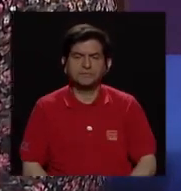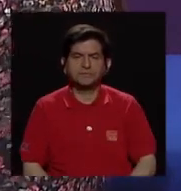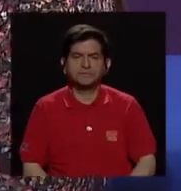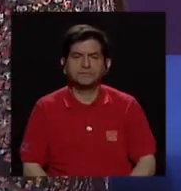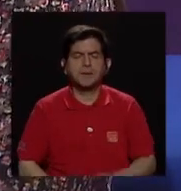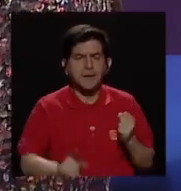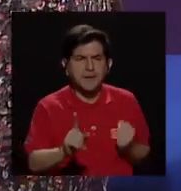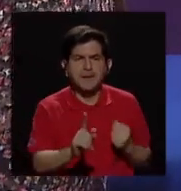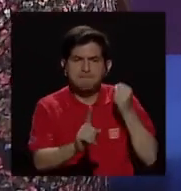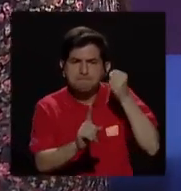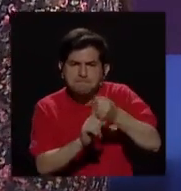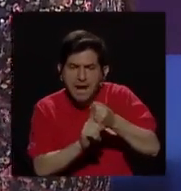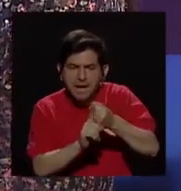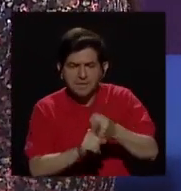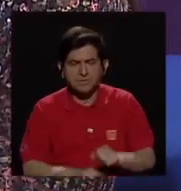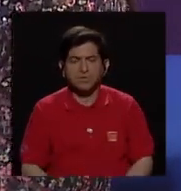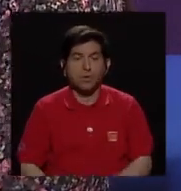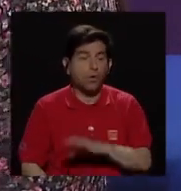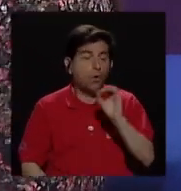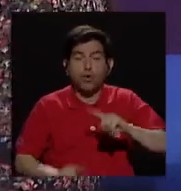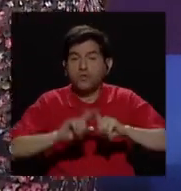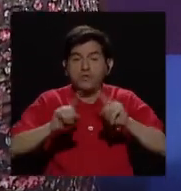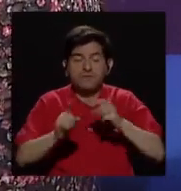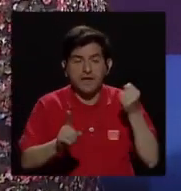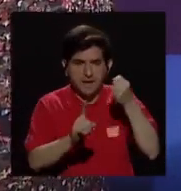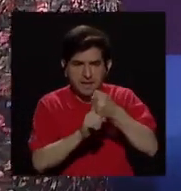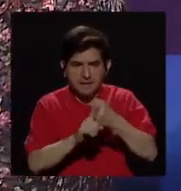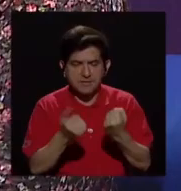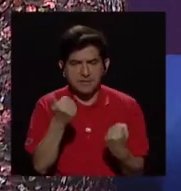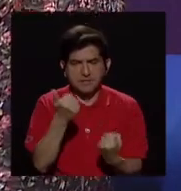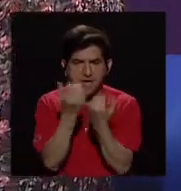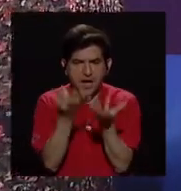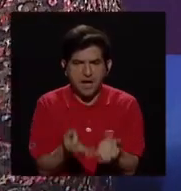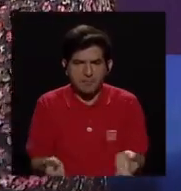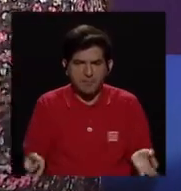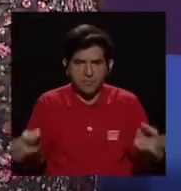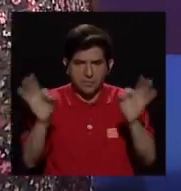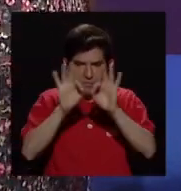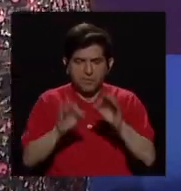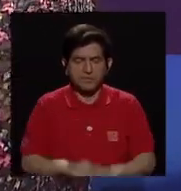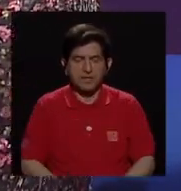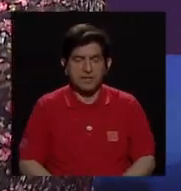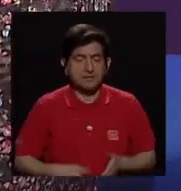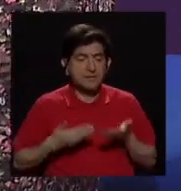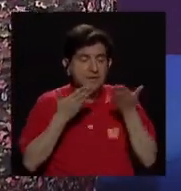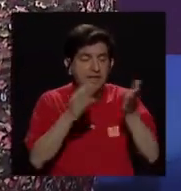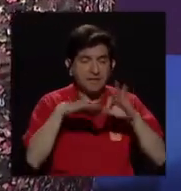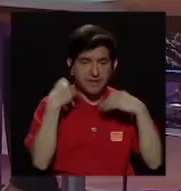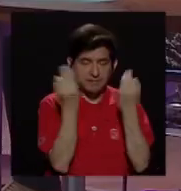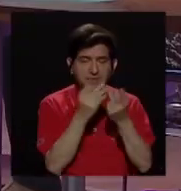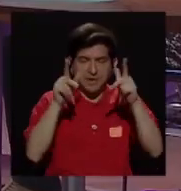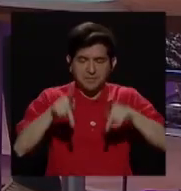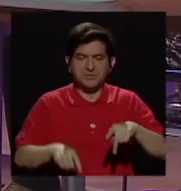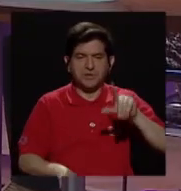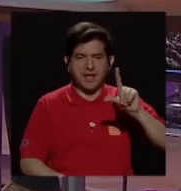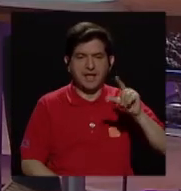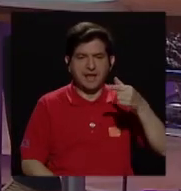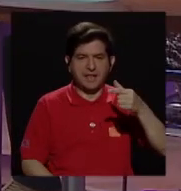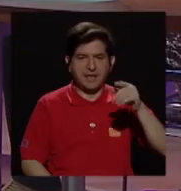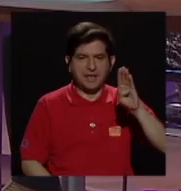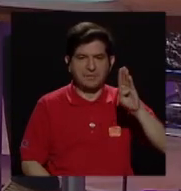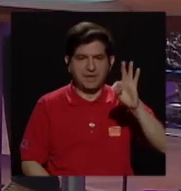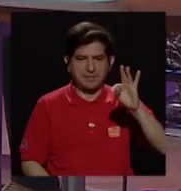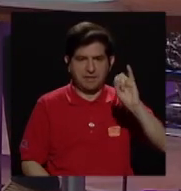¿cuál es el impacto o impactos que genera el apoyo familiar en las personas LGTBI? Yo creo que el apoyo